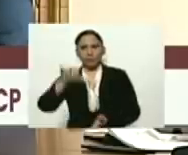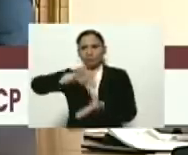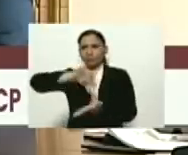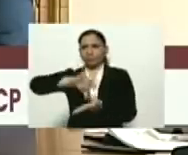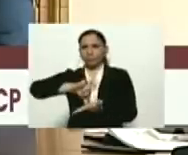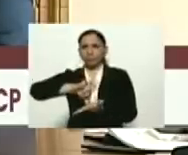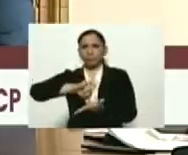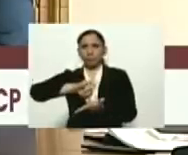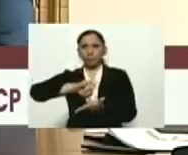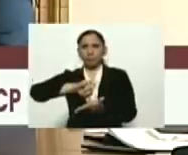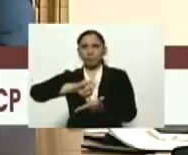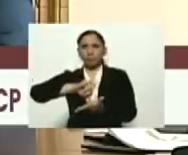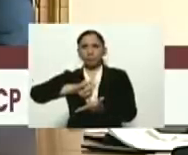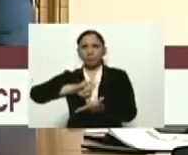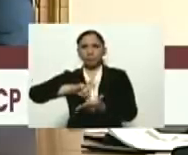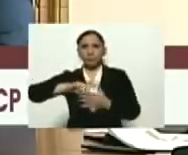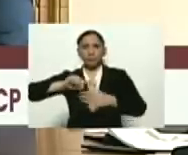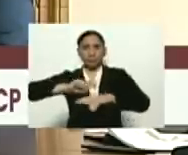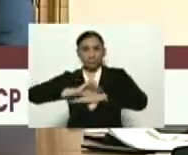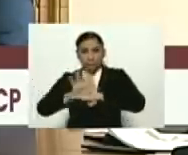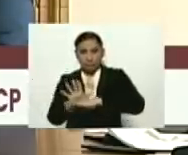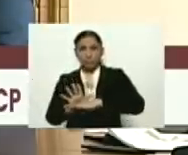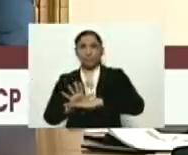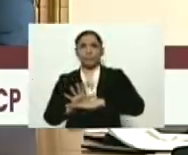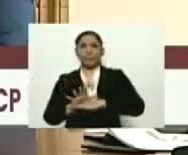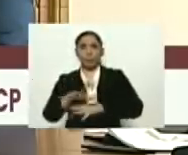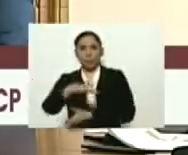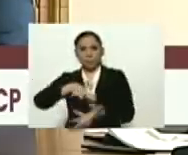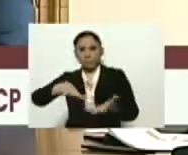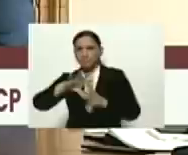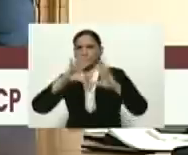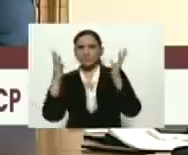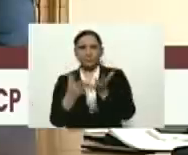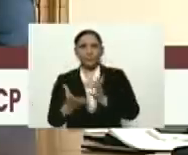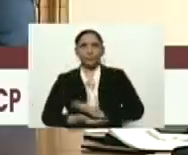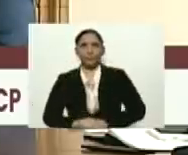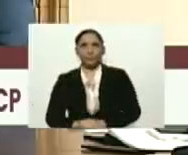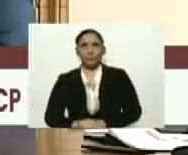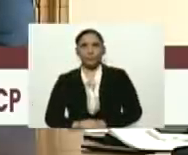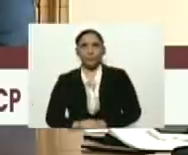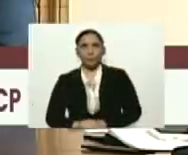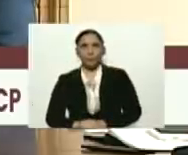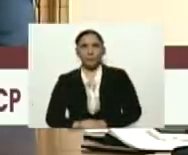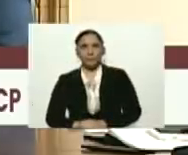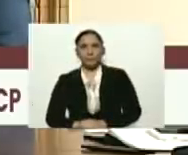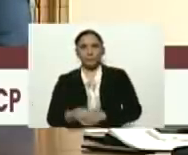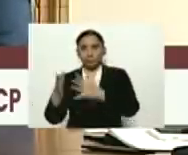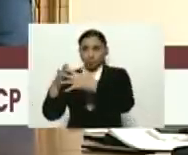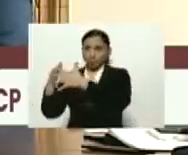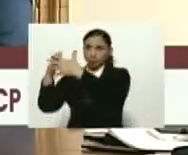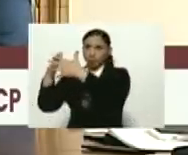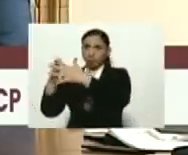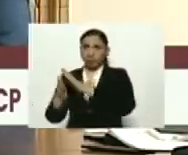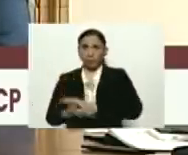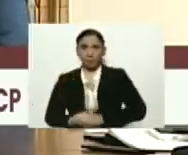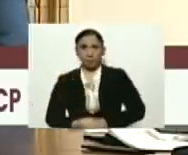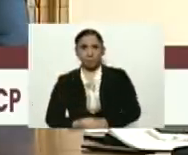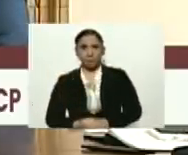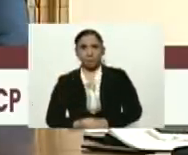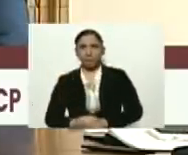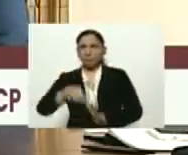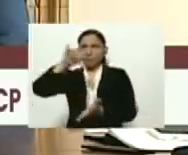epicentro del coronavirus, de la crisis mundial. Estados Unidos es